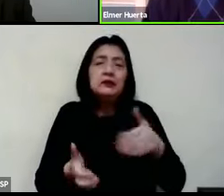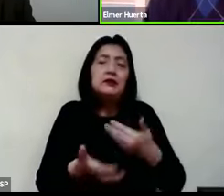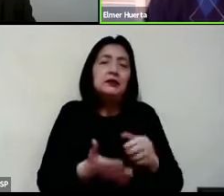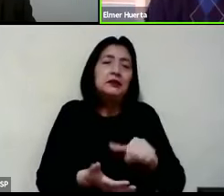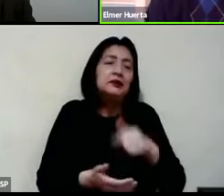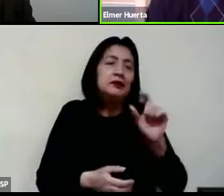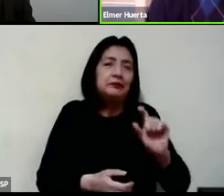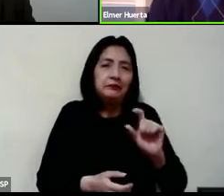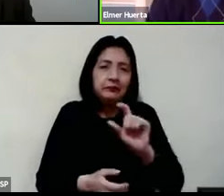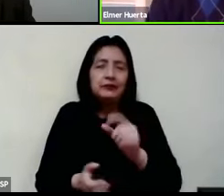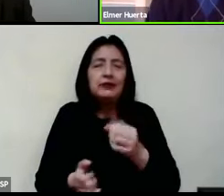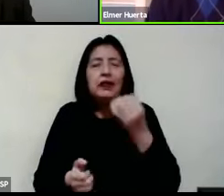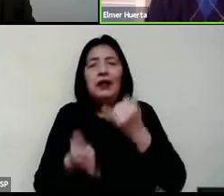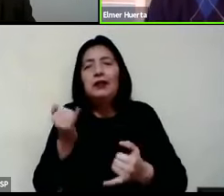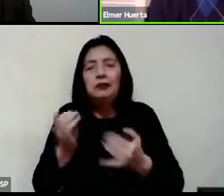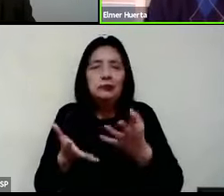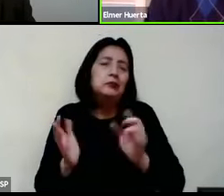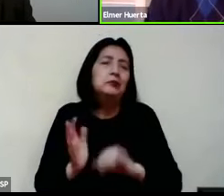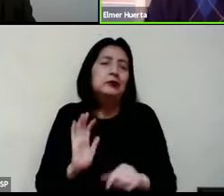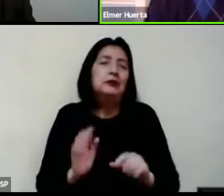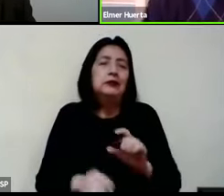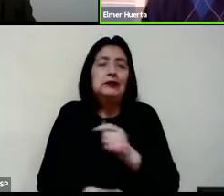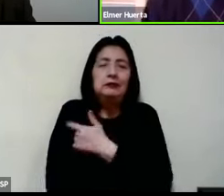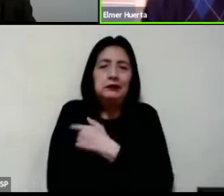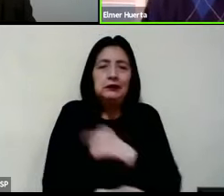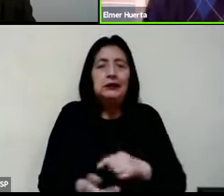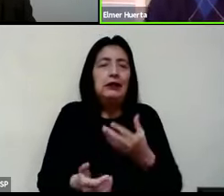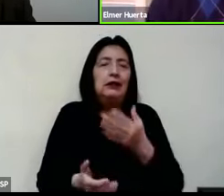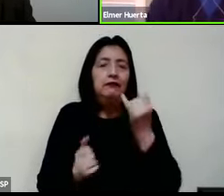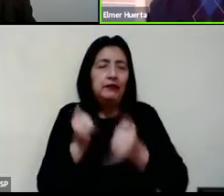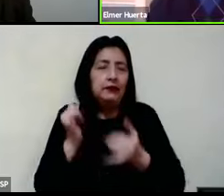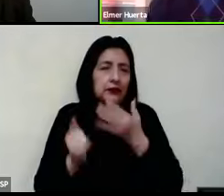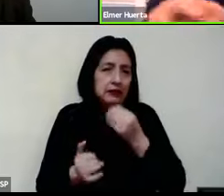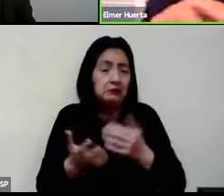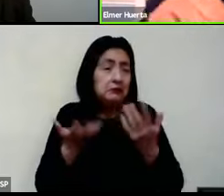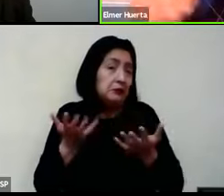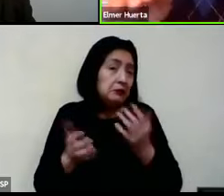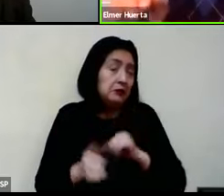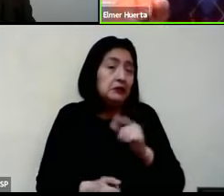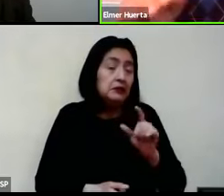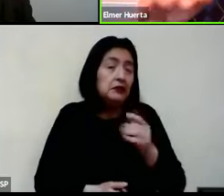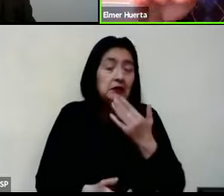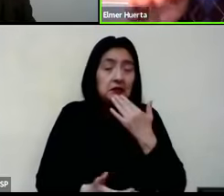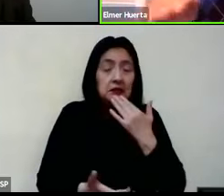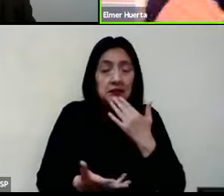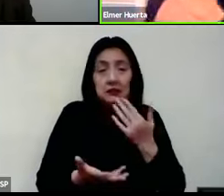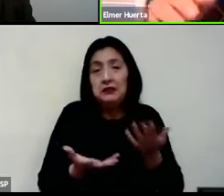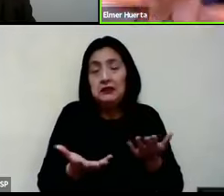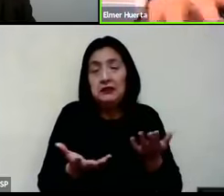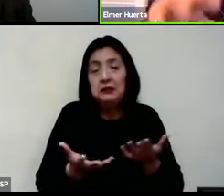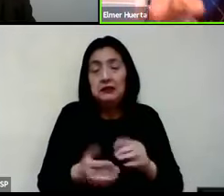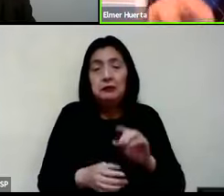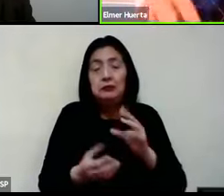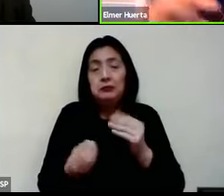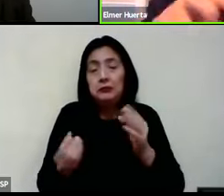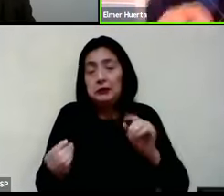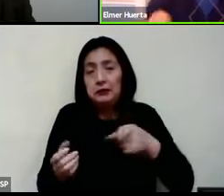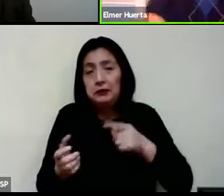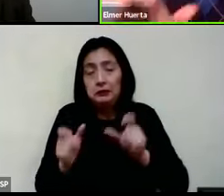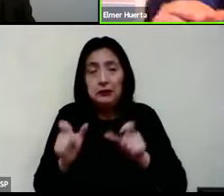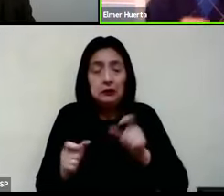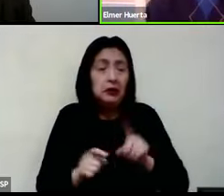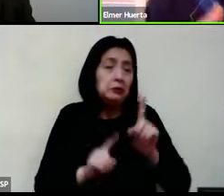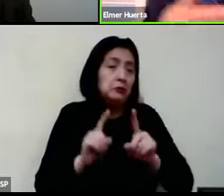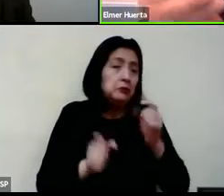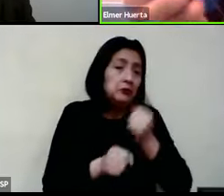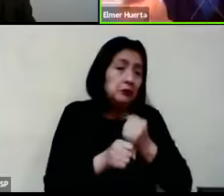dosis a fines de diciembre al Perú, quizás, no se sabe, y las que lo reciban serán quizás algunos miles de personas, algunos